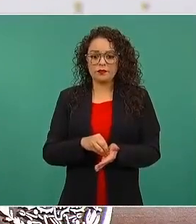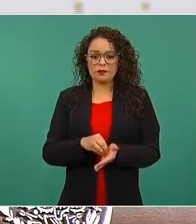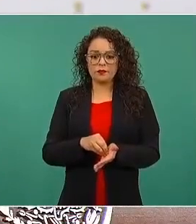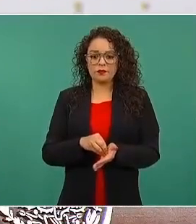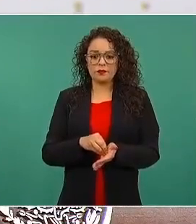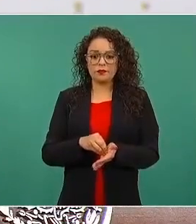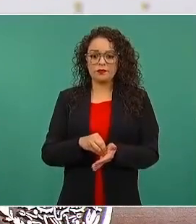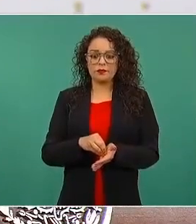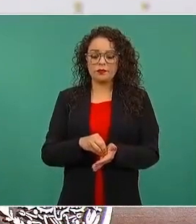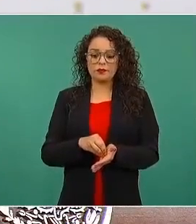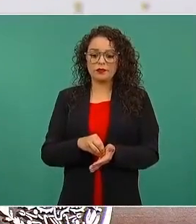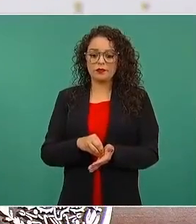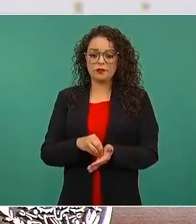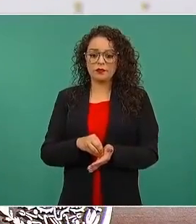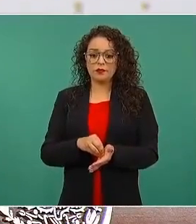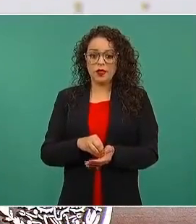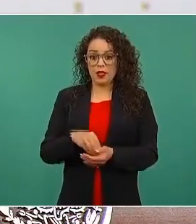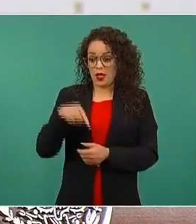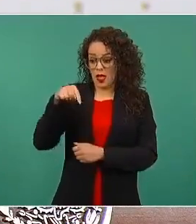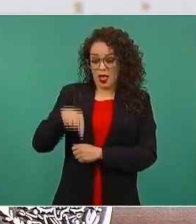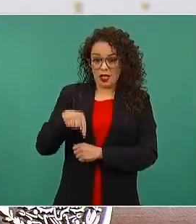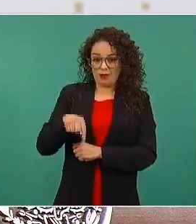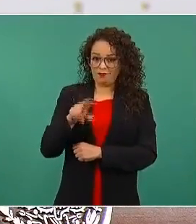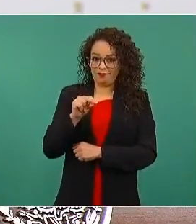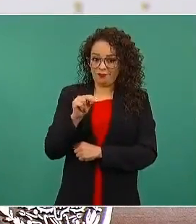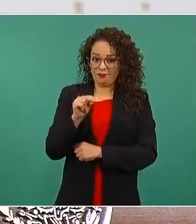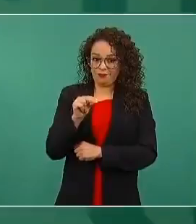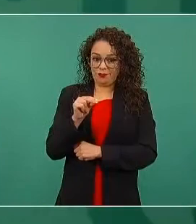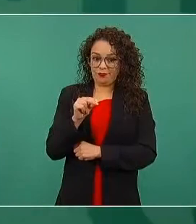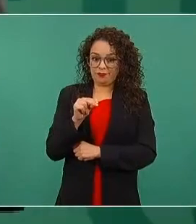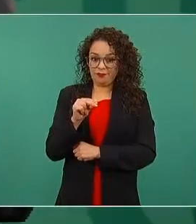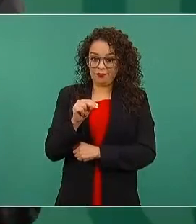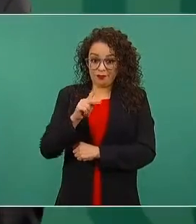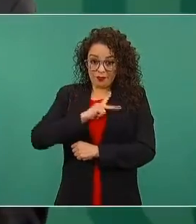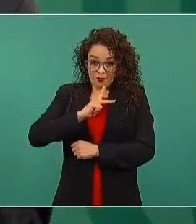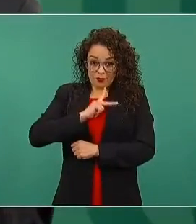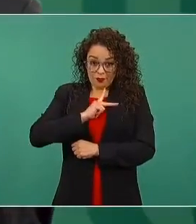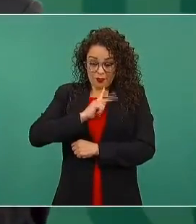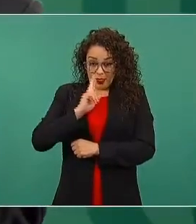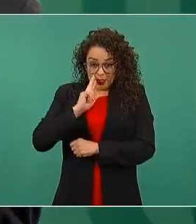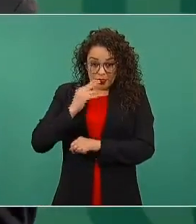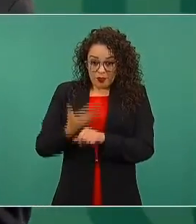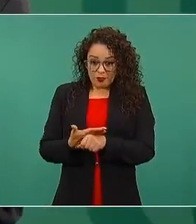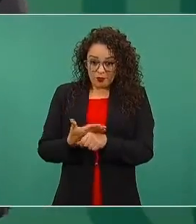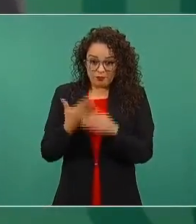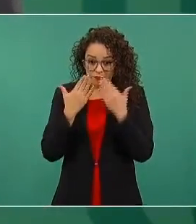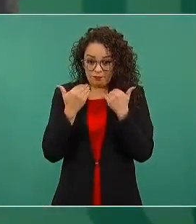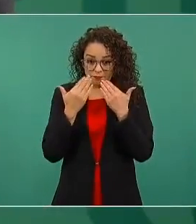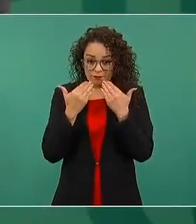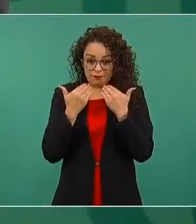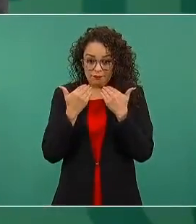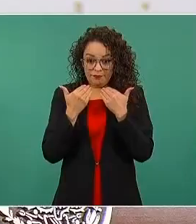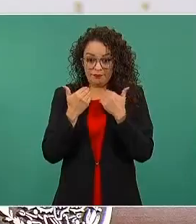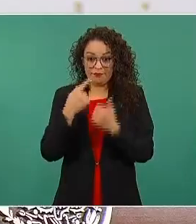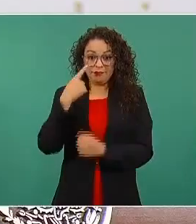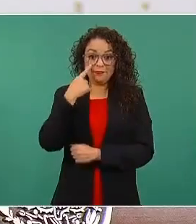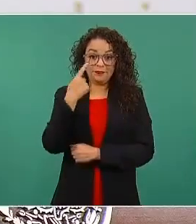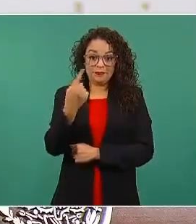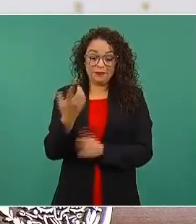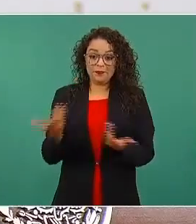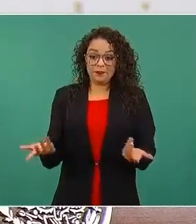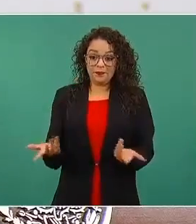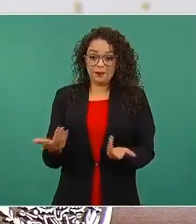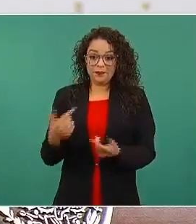en el Ejecutivo, arriba, en lo que a mí corresponde. Miren, pañuelito